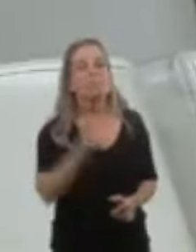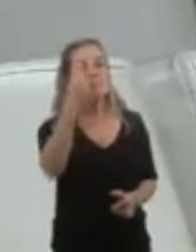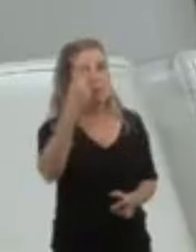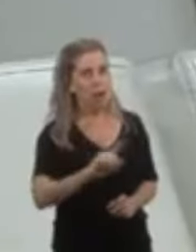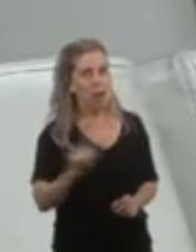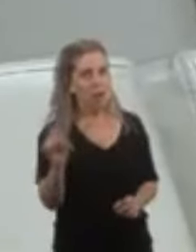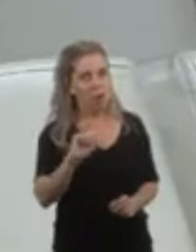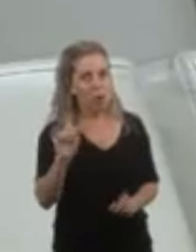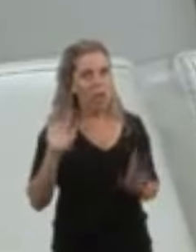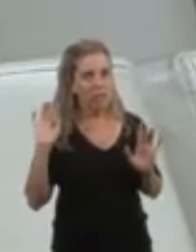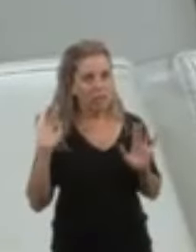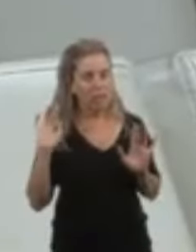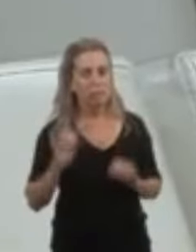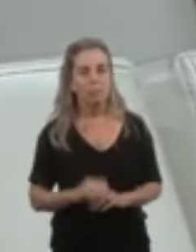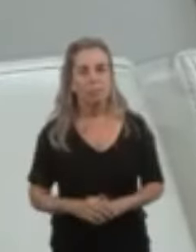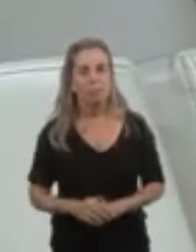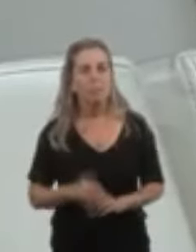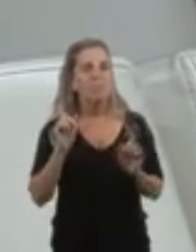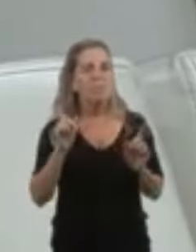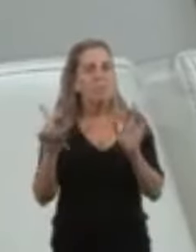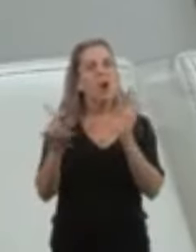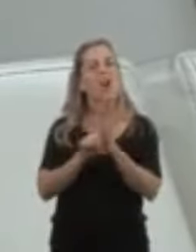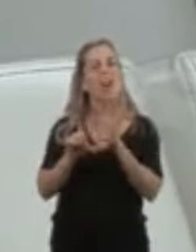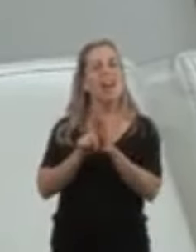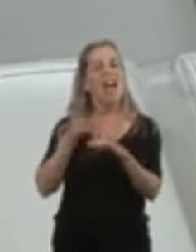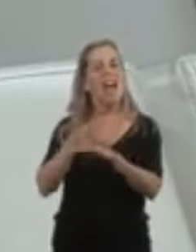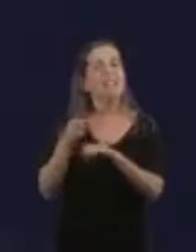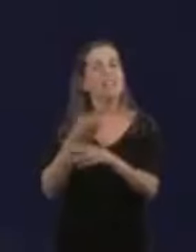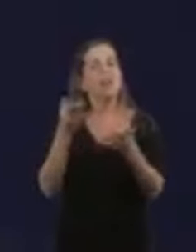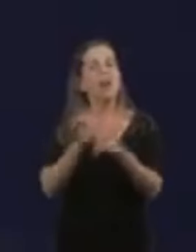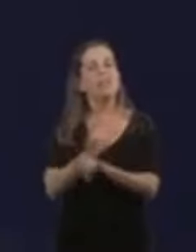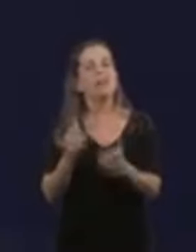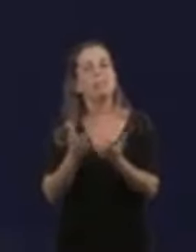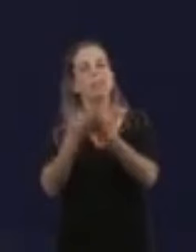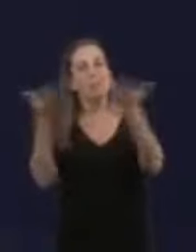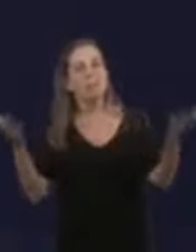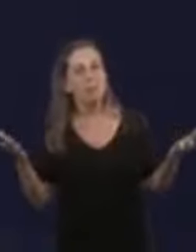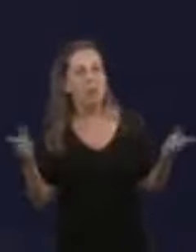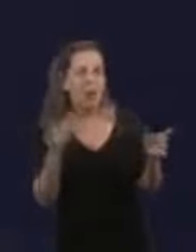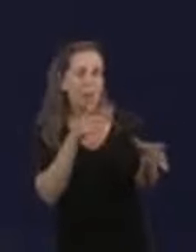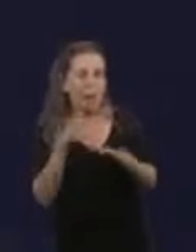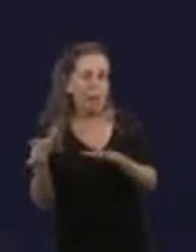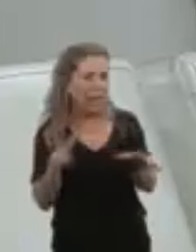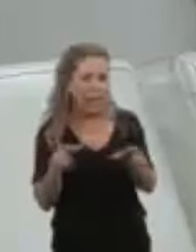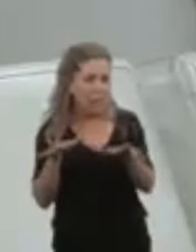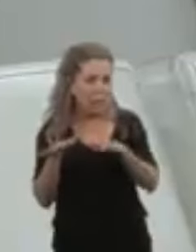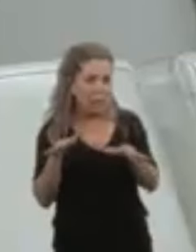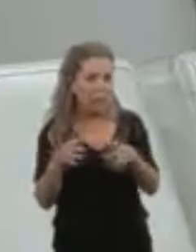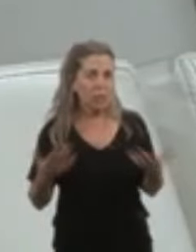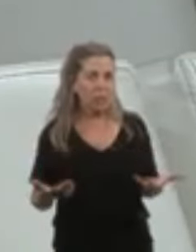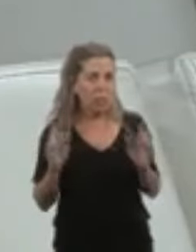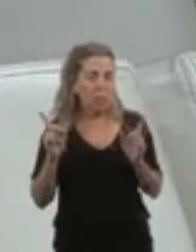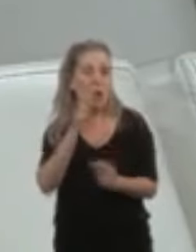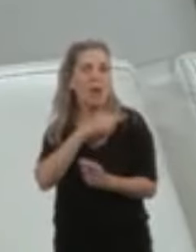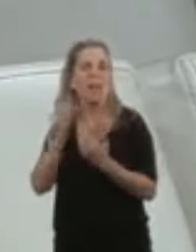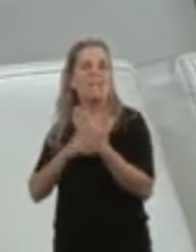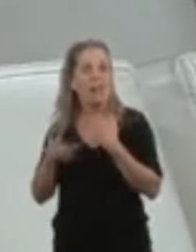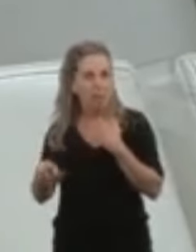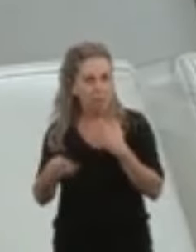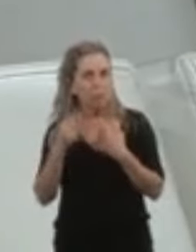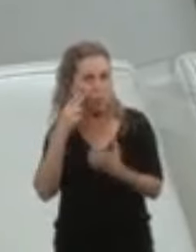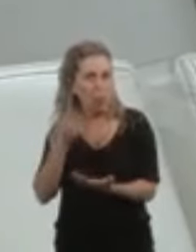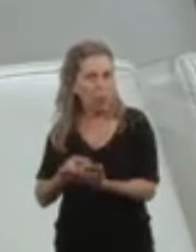con el insisto con la con la ley de acceso a la información pública sucedió Algo similar e incluso el jefe de gabinete reconoció que hubo una